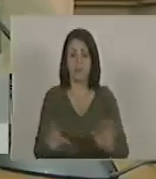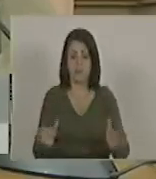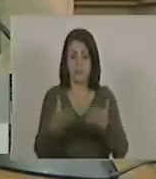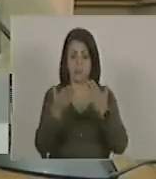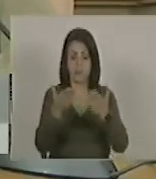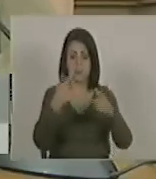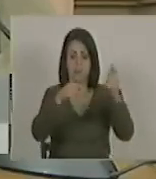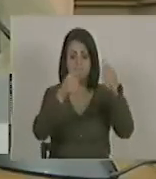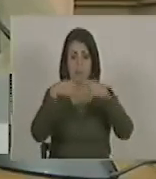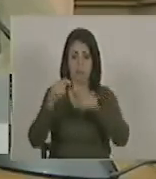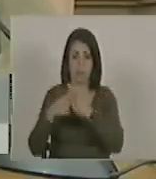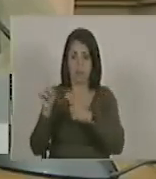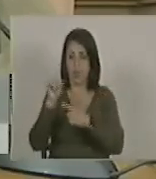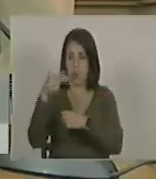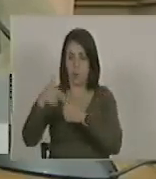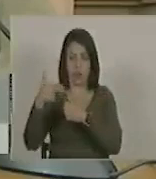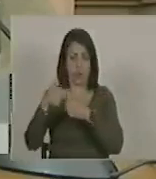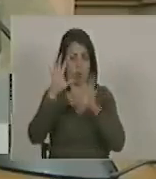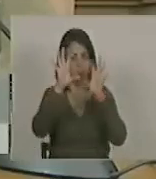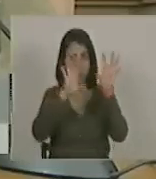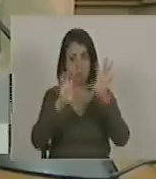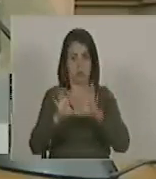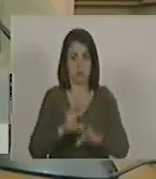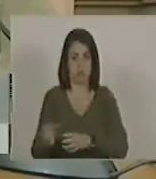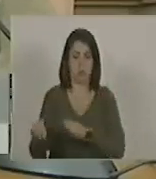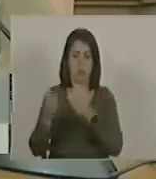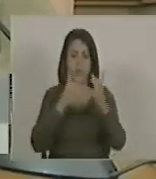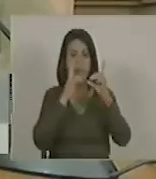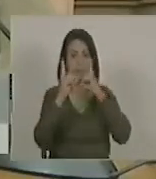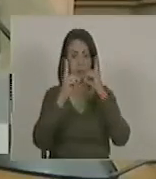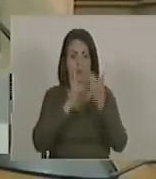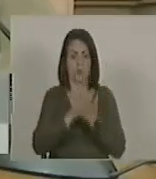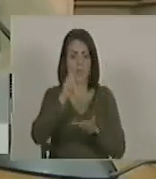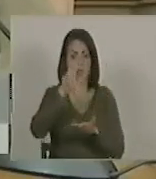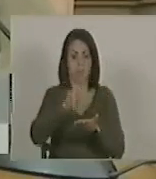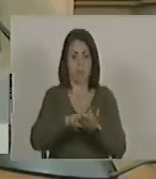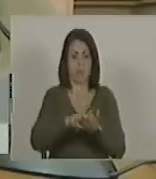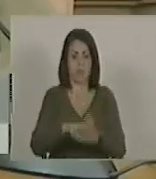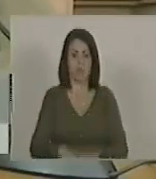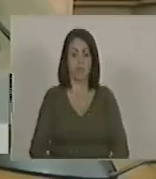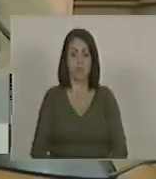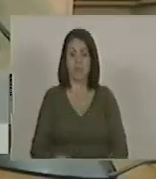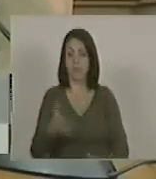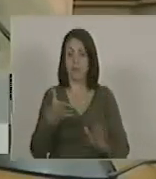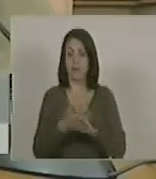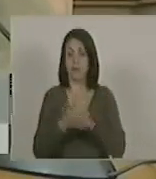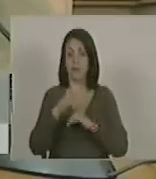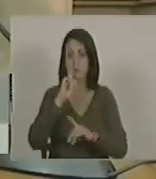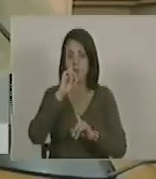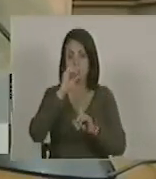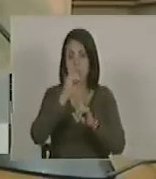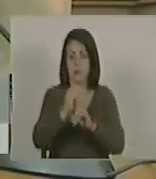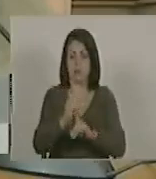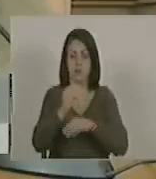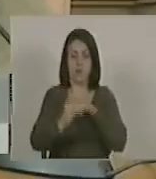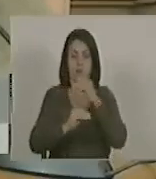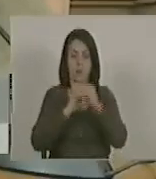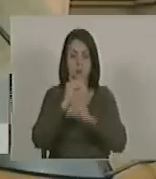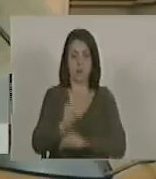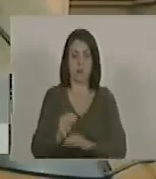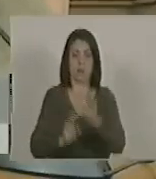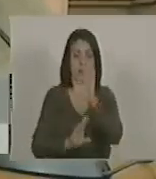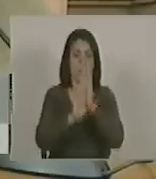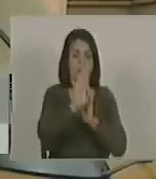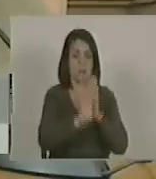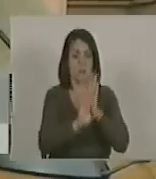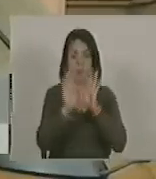las exportaciones no petroleras para su discusión y aprobación, la cual tiene por objeto establecer y